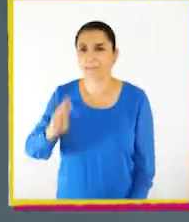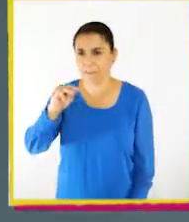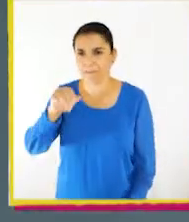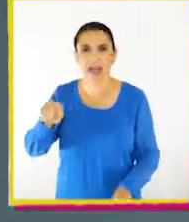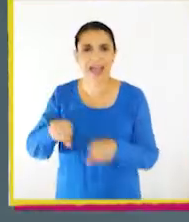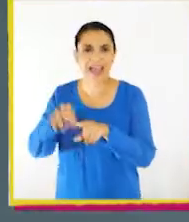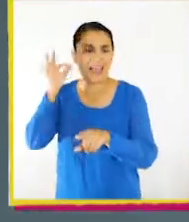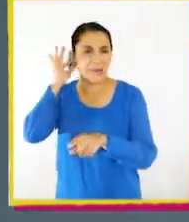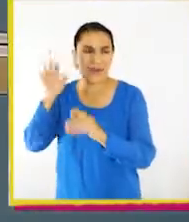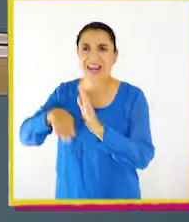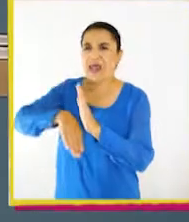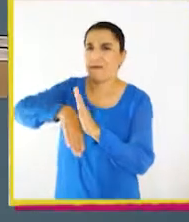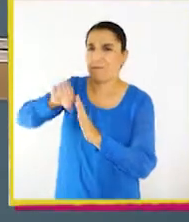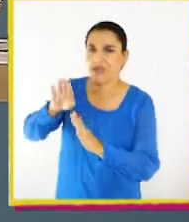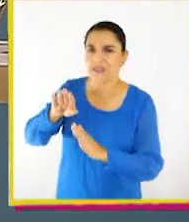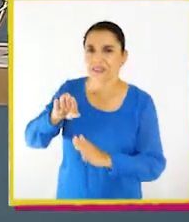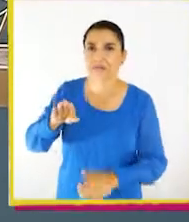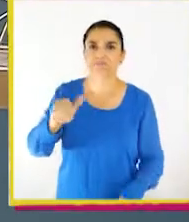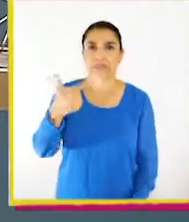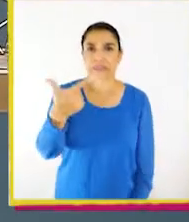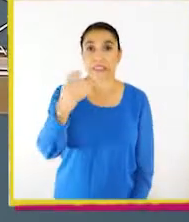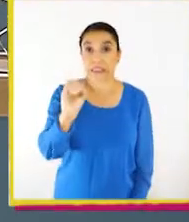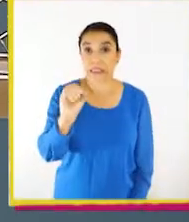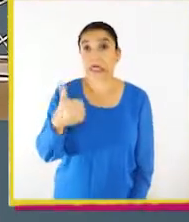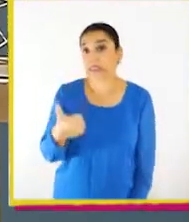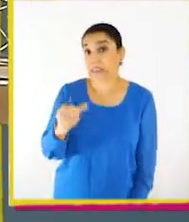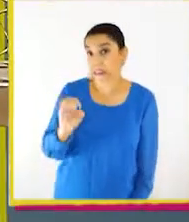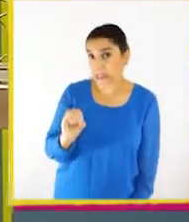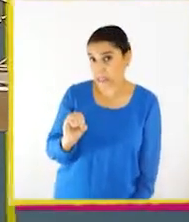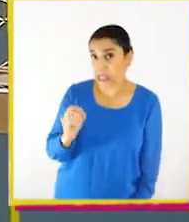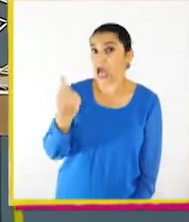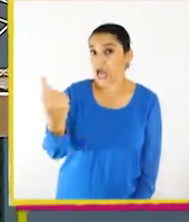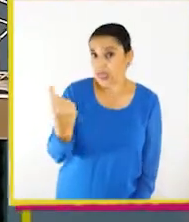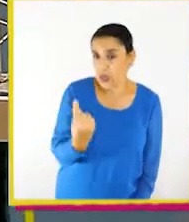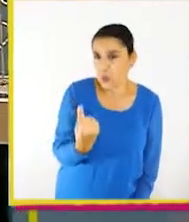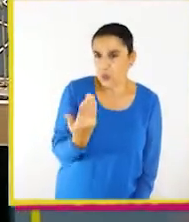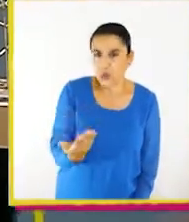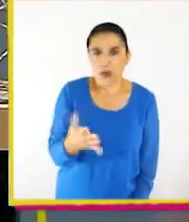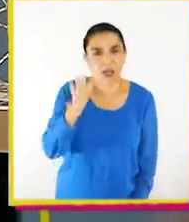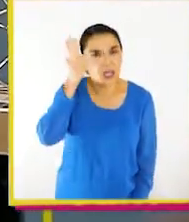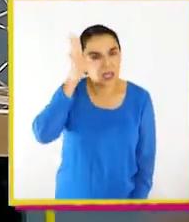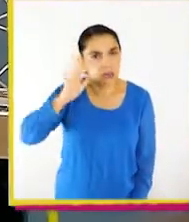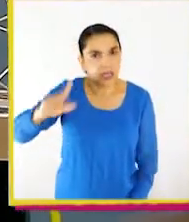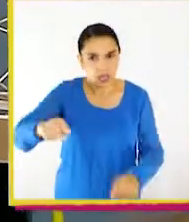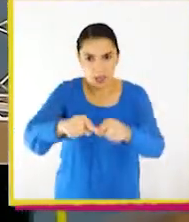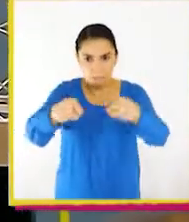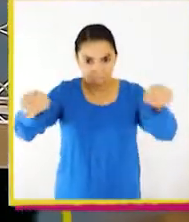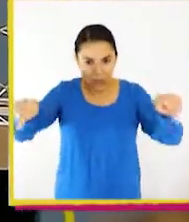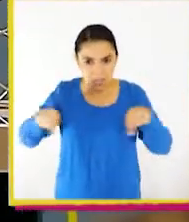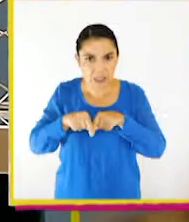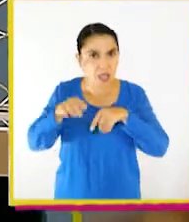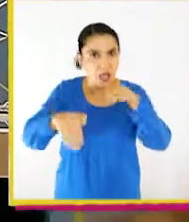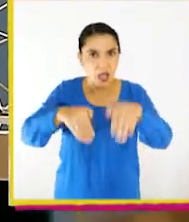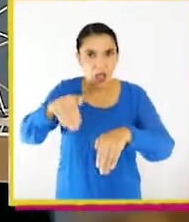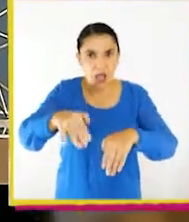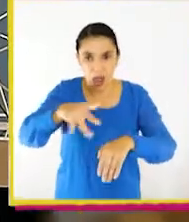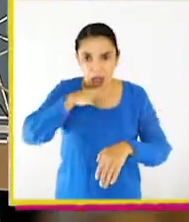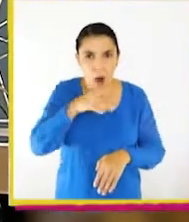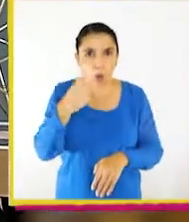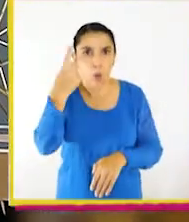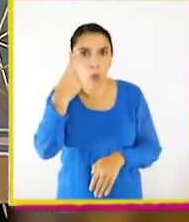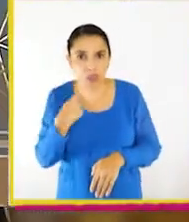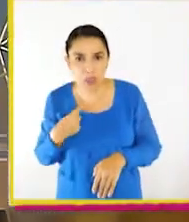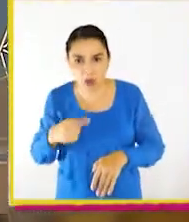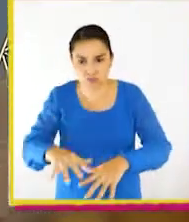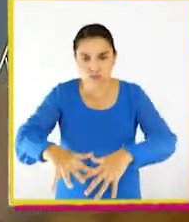sobre el promedio, con 70 y 60 litros cada una. ¿Se imaginan el tamaño de la piscina que podríamos llenar con